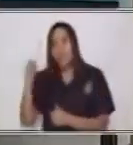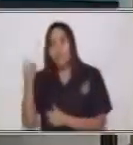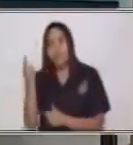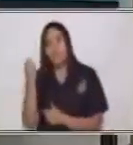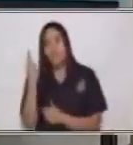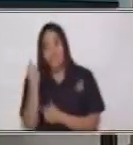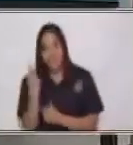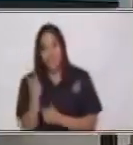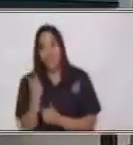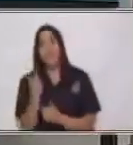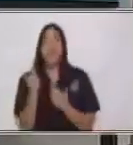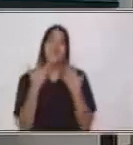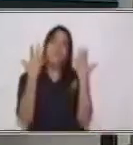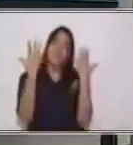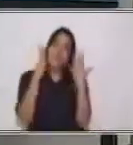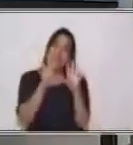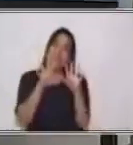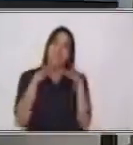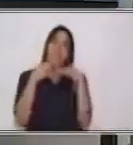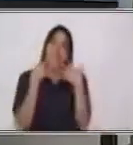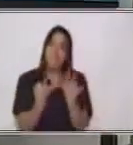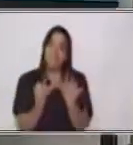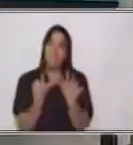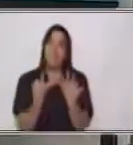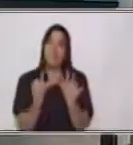Muy bien, serían